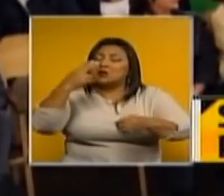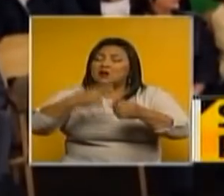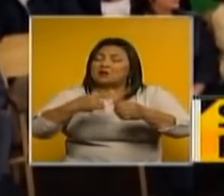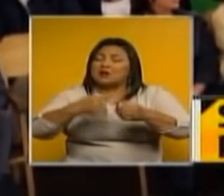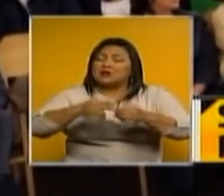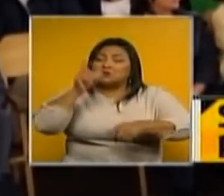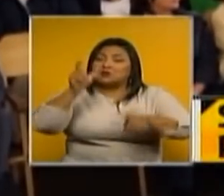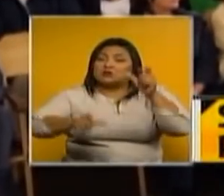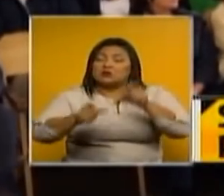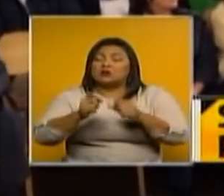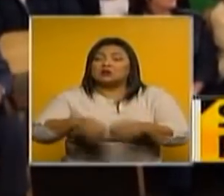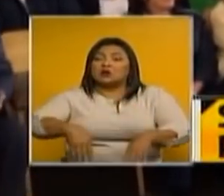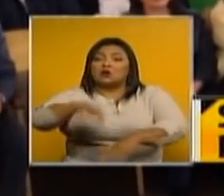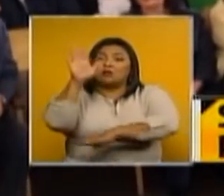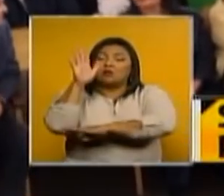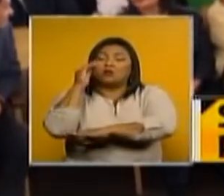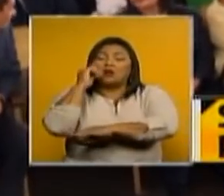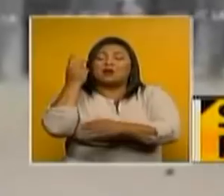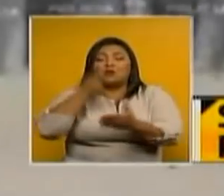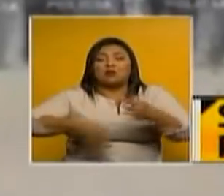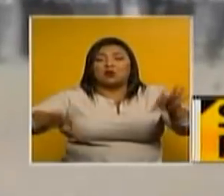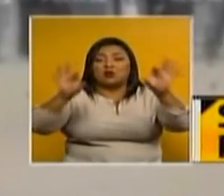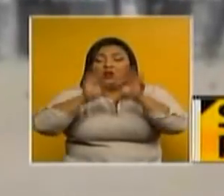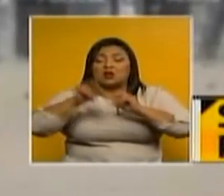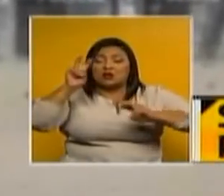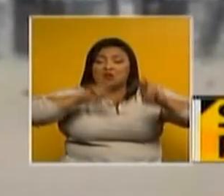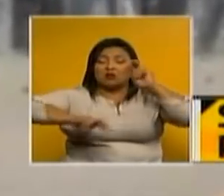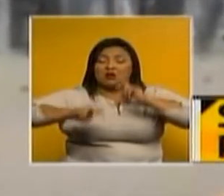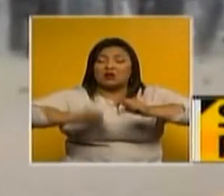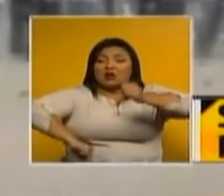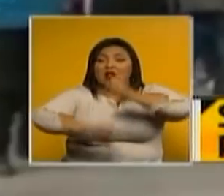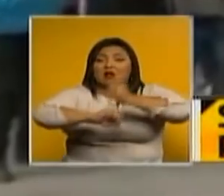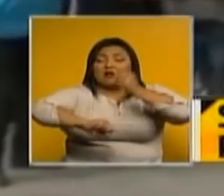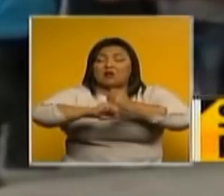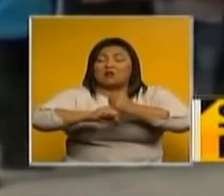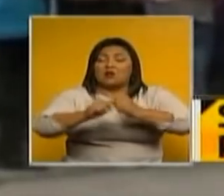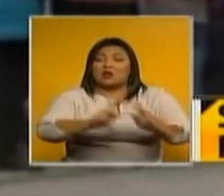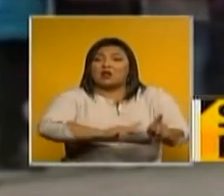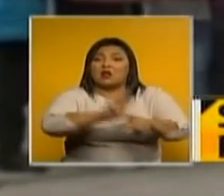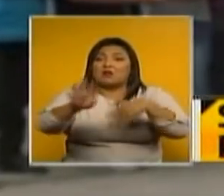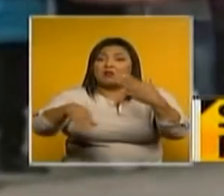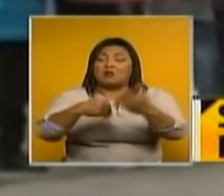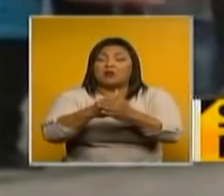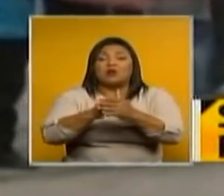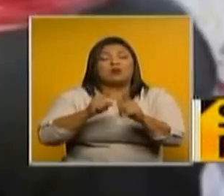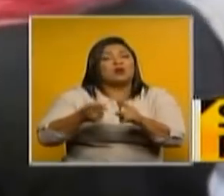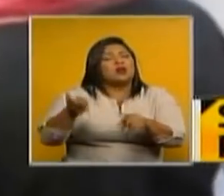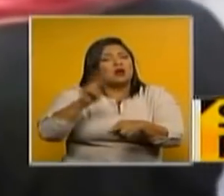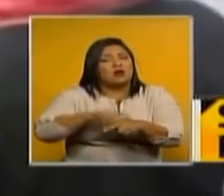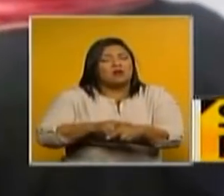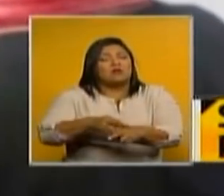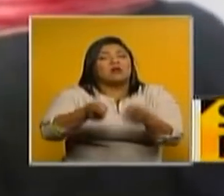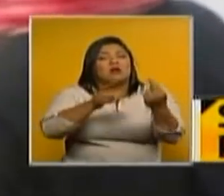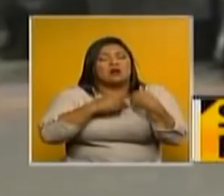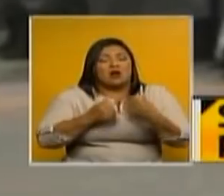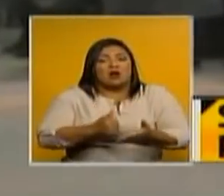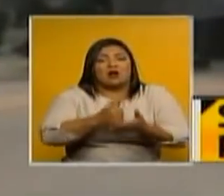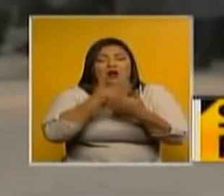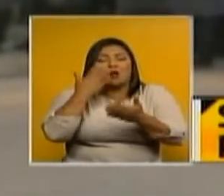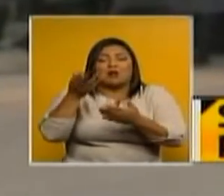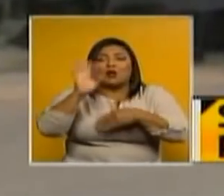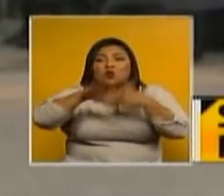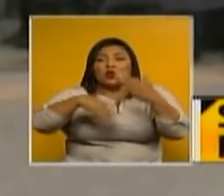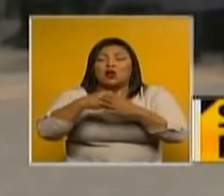se comprometió para que este caso sea investigado y que tienen el apoyo del Pleno, pero también dijo que se encargará para que todos los involucrados